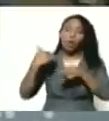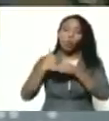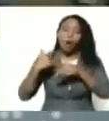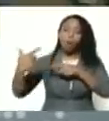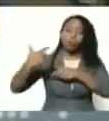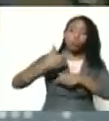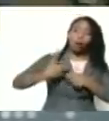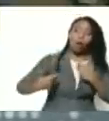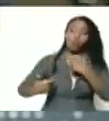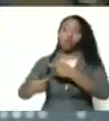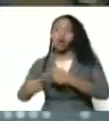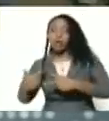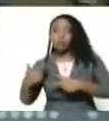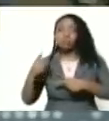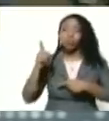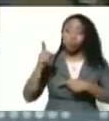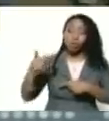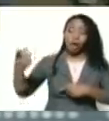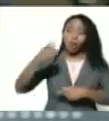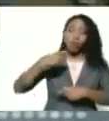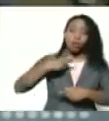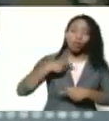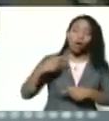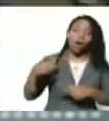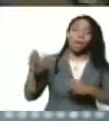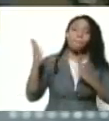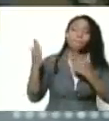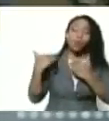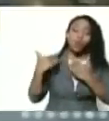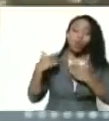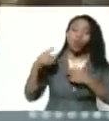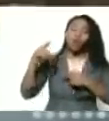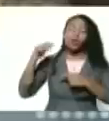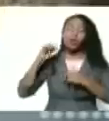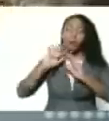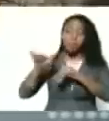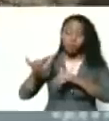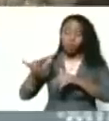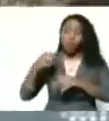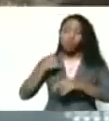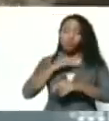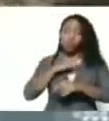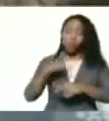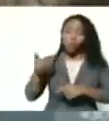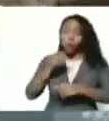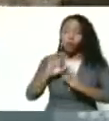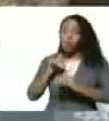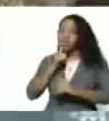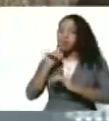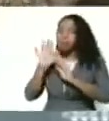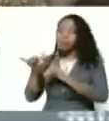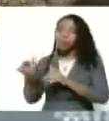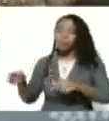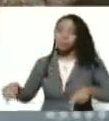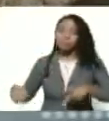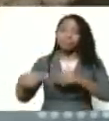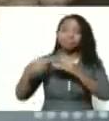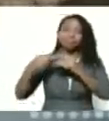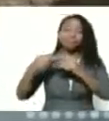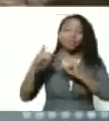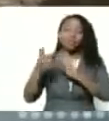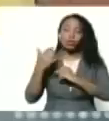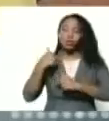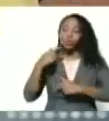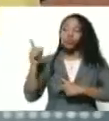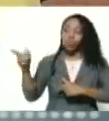Luis Alfredo, tú estabas buscando el apoyo y yo estaba buscando a quién apoyar. Y nos encontramos. Tú me